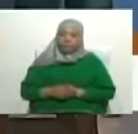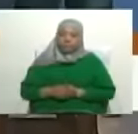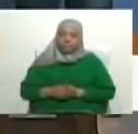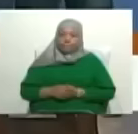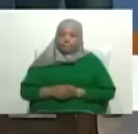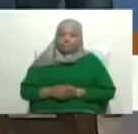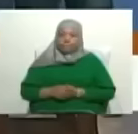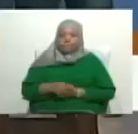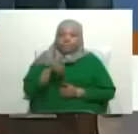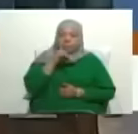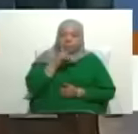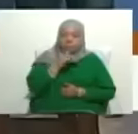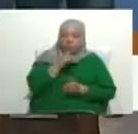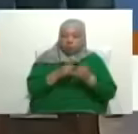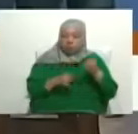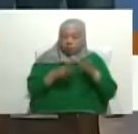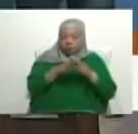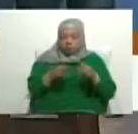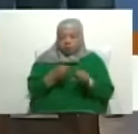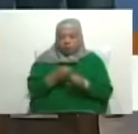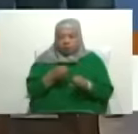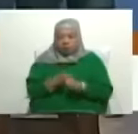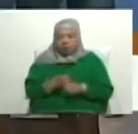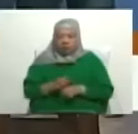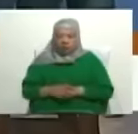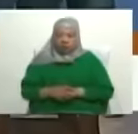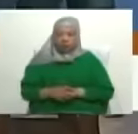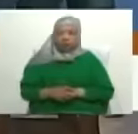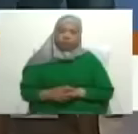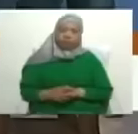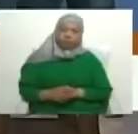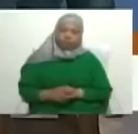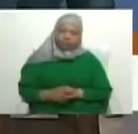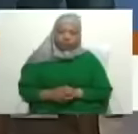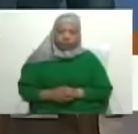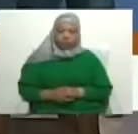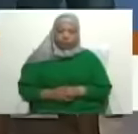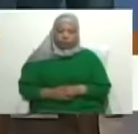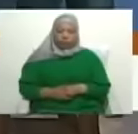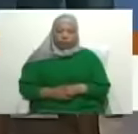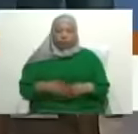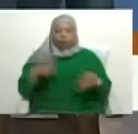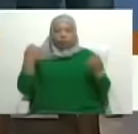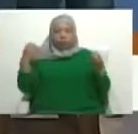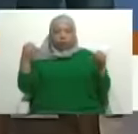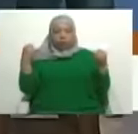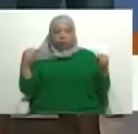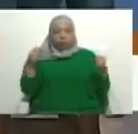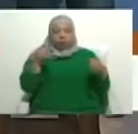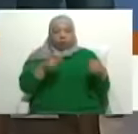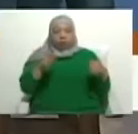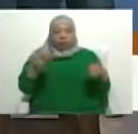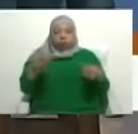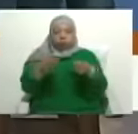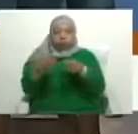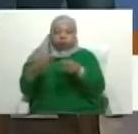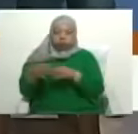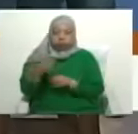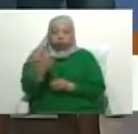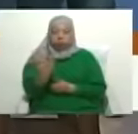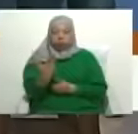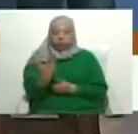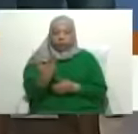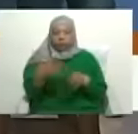con nombres y apellidos. Es más, mencionamos a los entrenadores de cada uno de los grupos. Eran tres